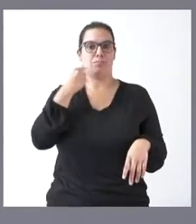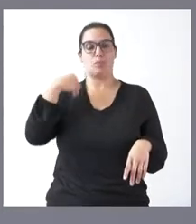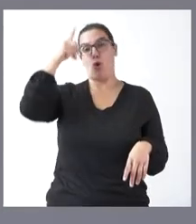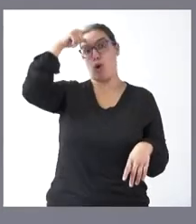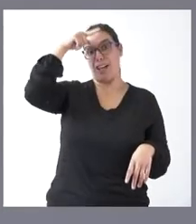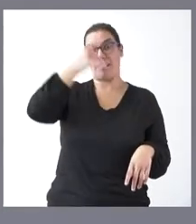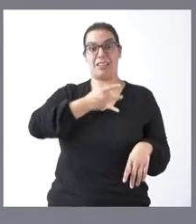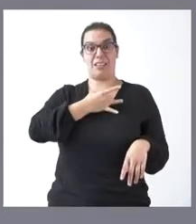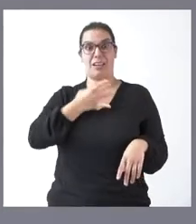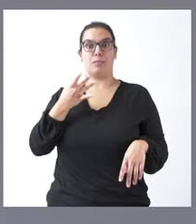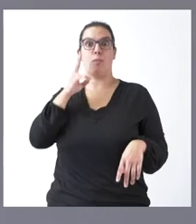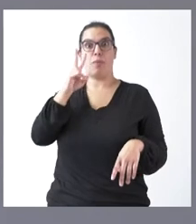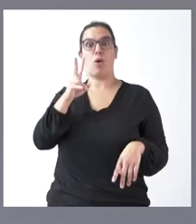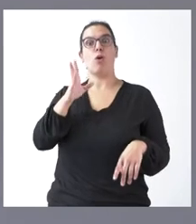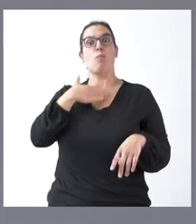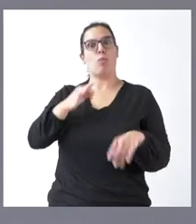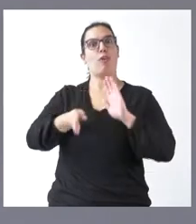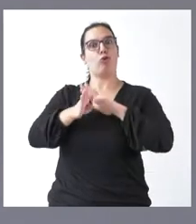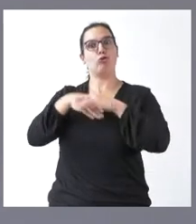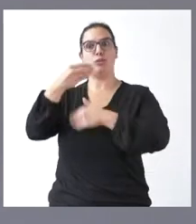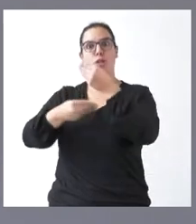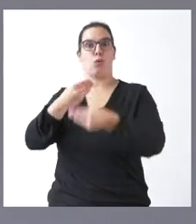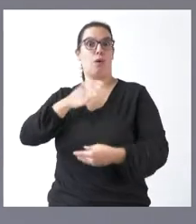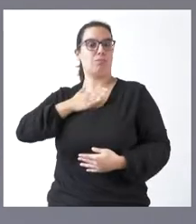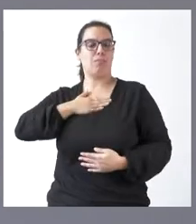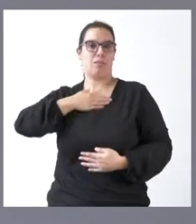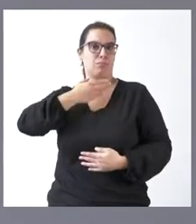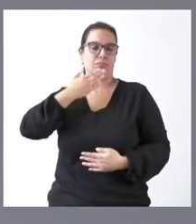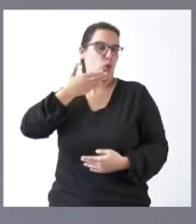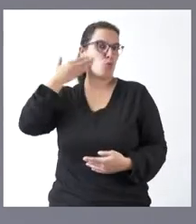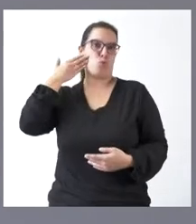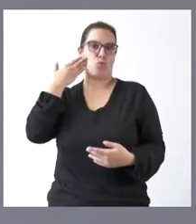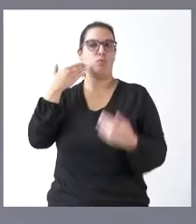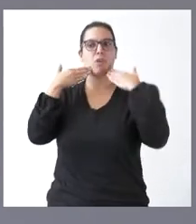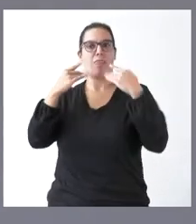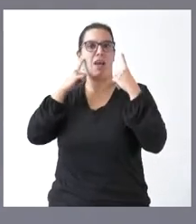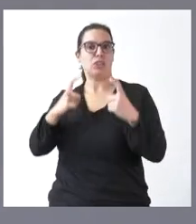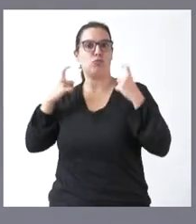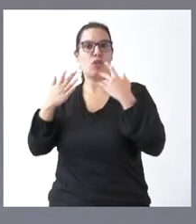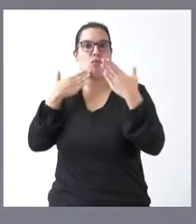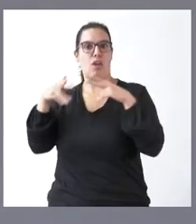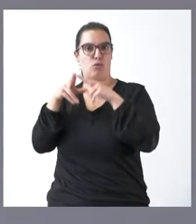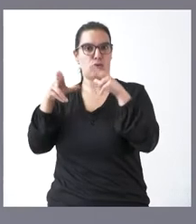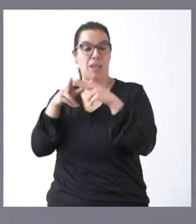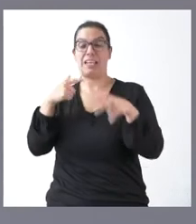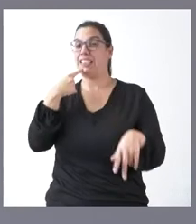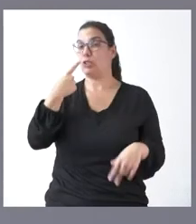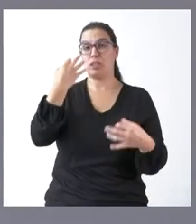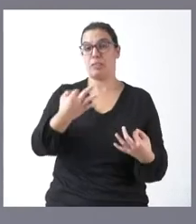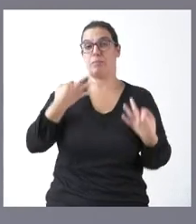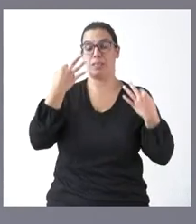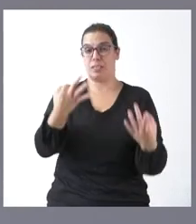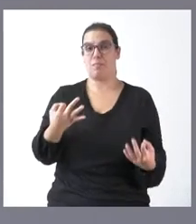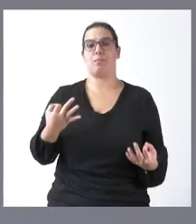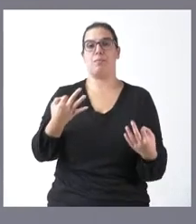pues va a poder seguir funcionando con el esfuerzo y el trabajo de los miembros del diálogo social y siempre hemos dicho lo dijimos al principio que se nos